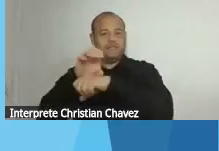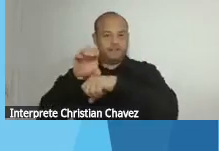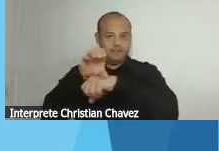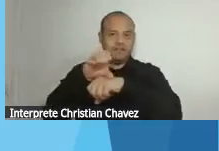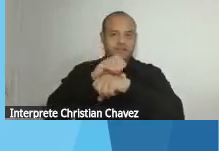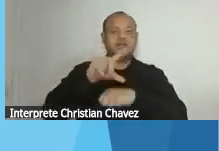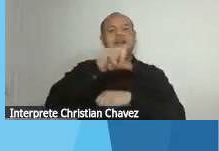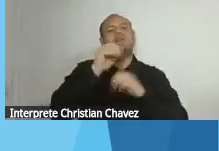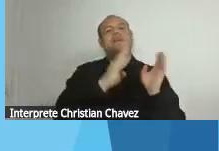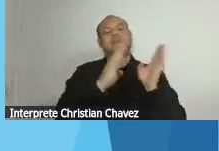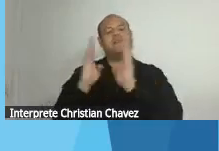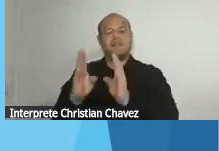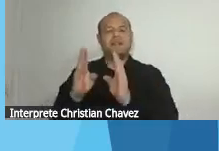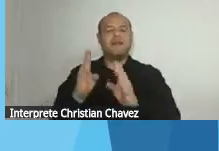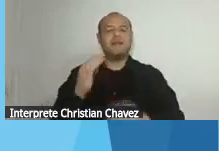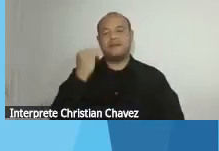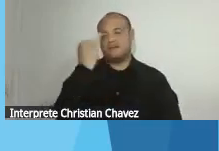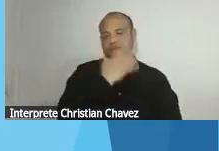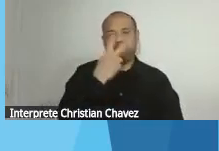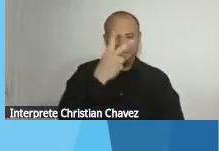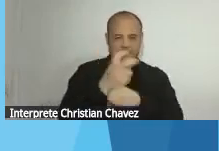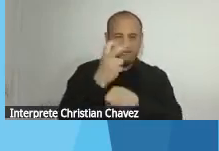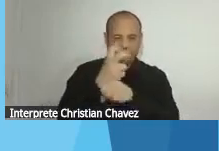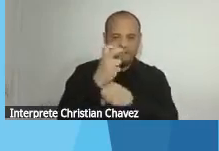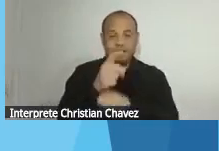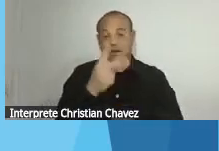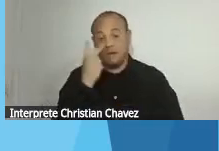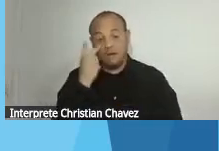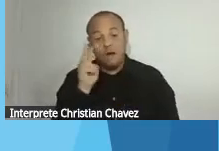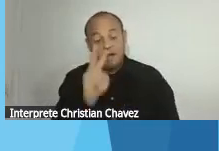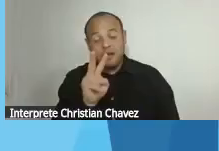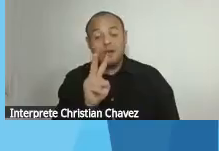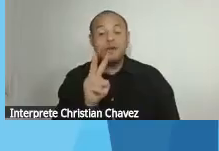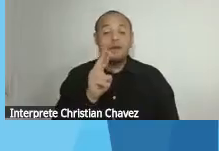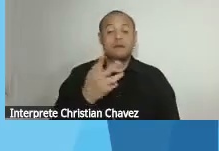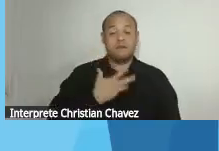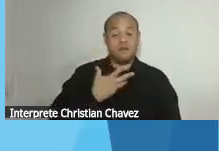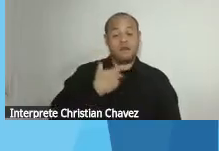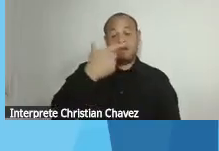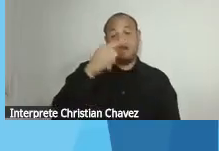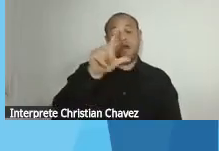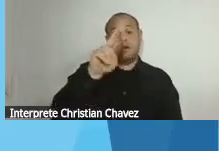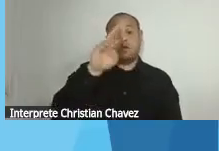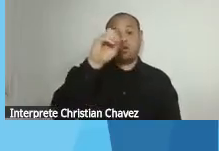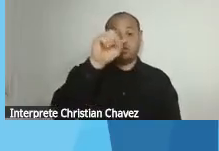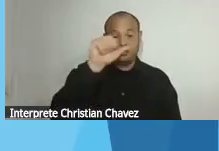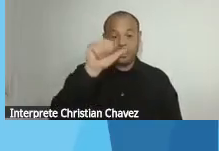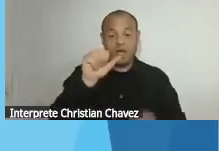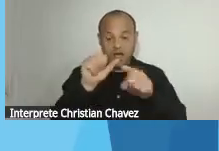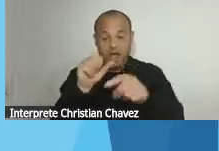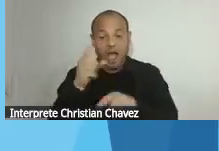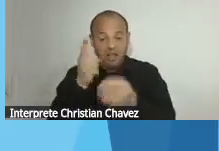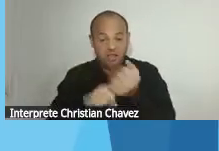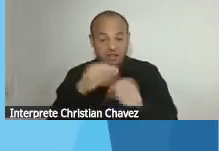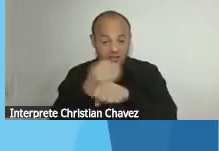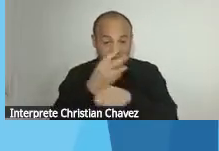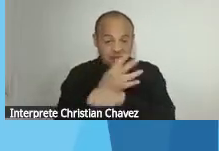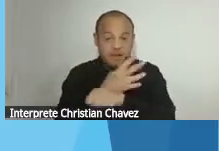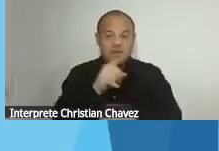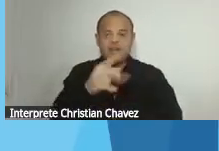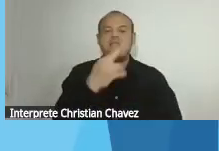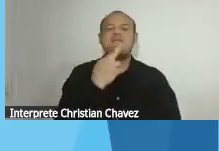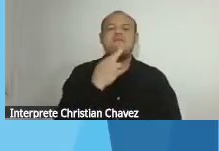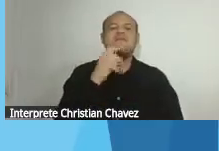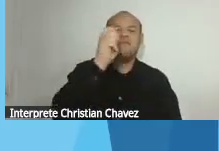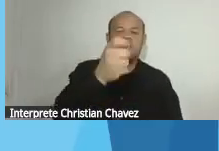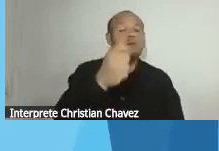medio, vemos que pues hay glucosa en la sangre, que es lo rojo, ¿sí? Vemos que no hay insulina, ¿sí?